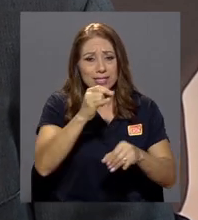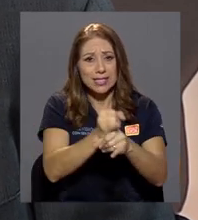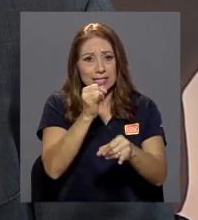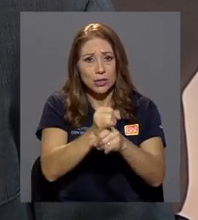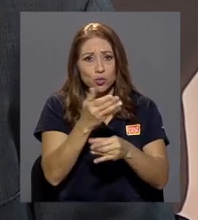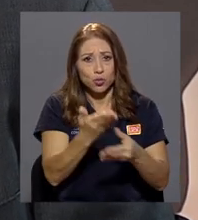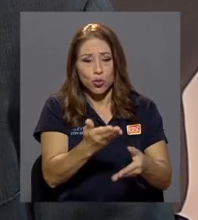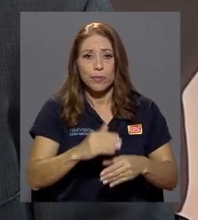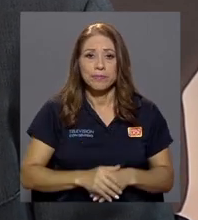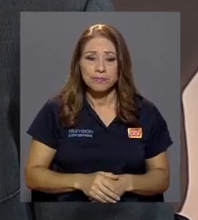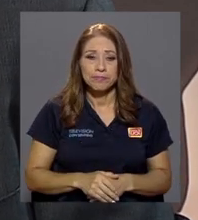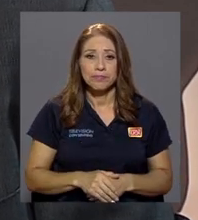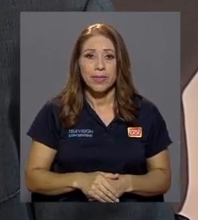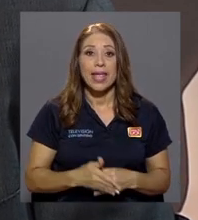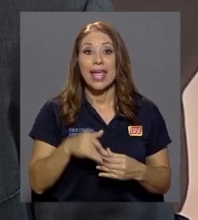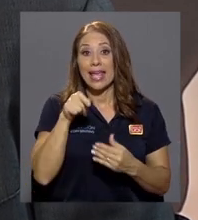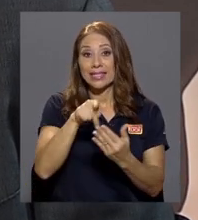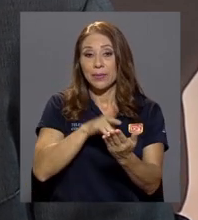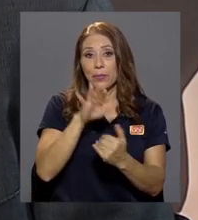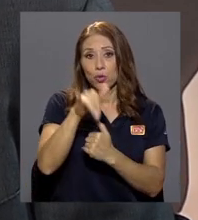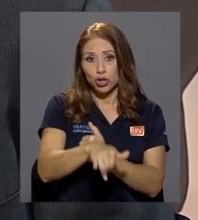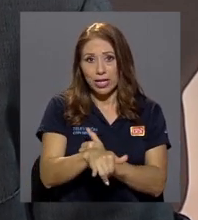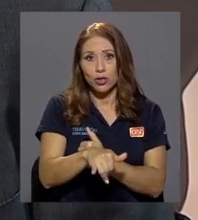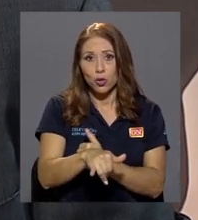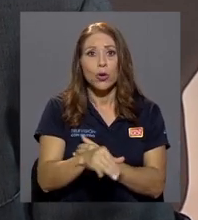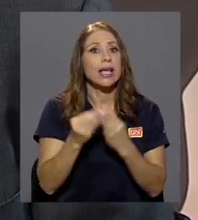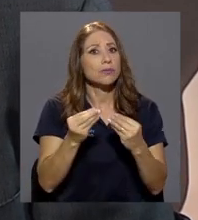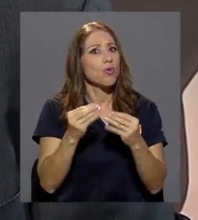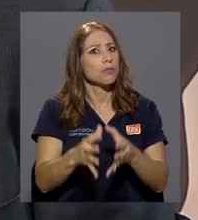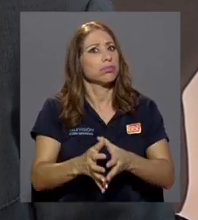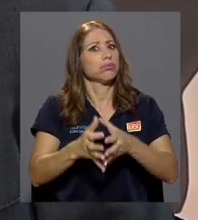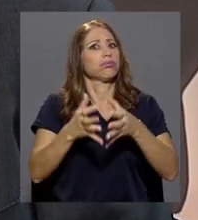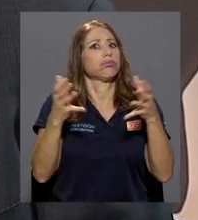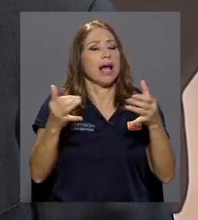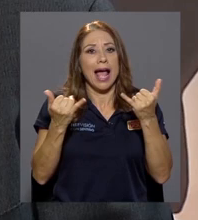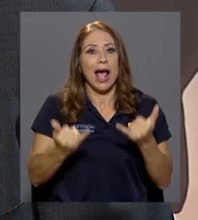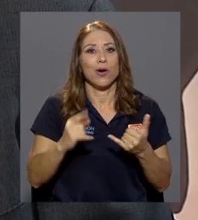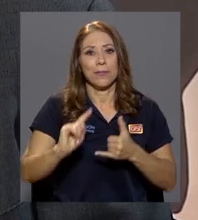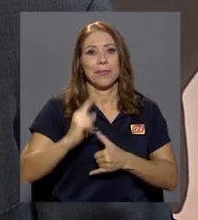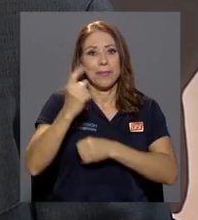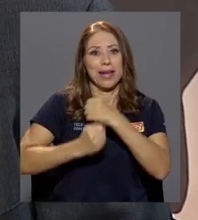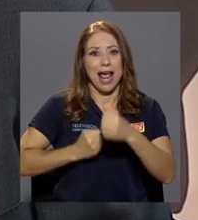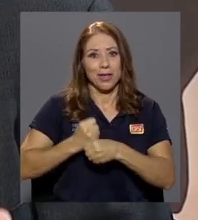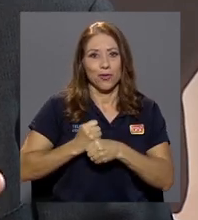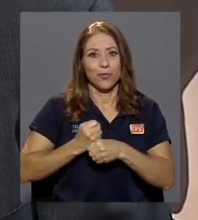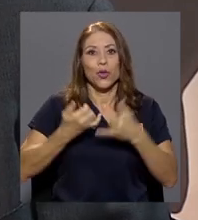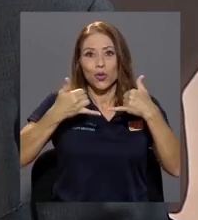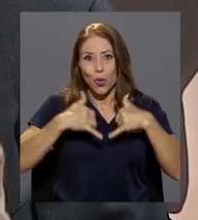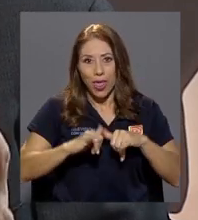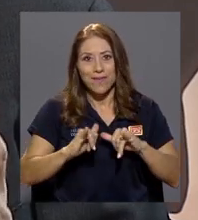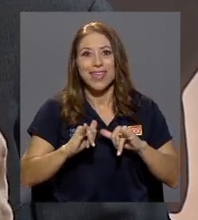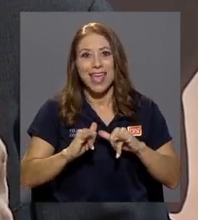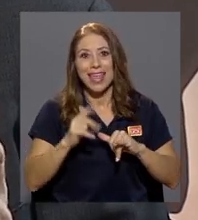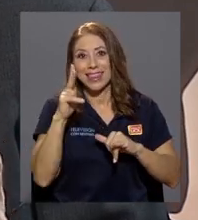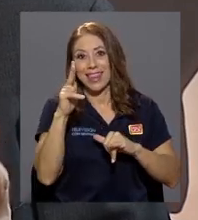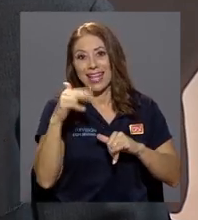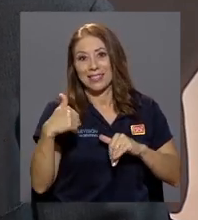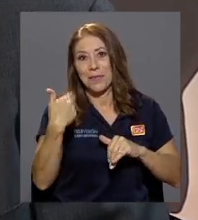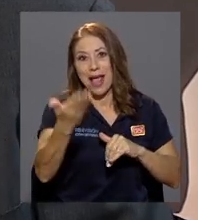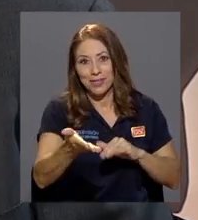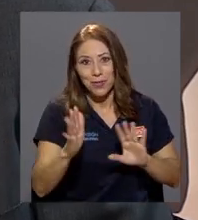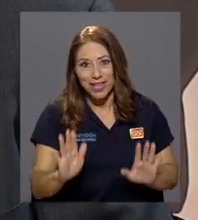en este sentido este proyecto que es un proyecto muy ambicioso estamos en el primer año de ejecución tenemos todavía tres más